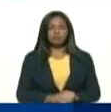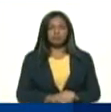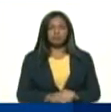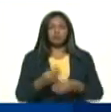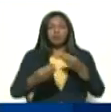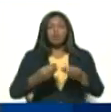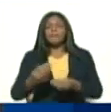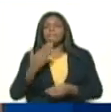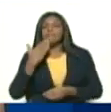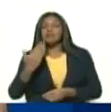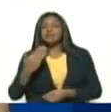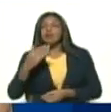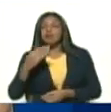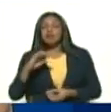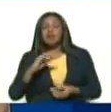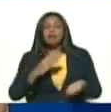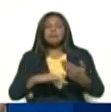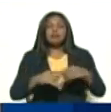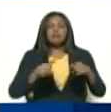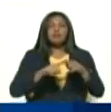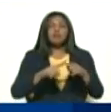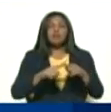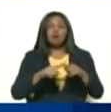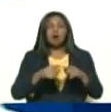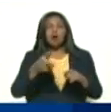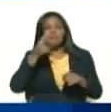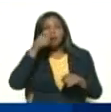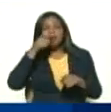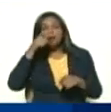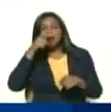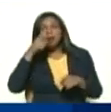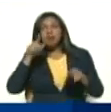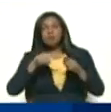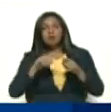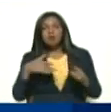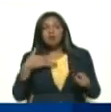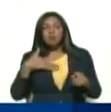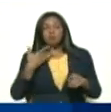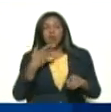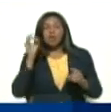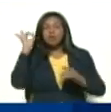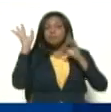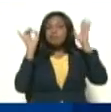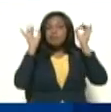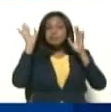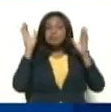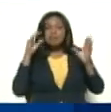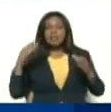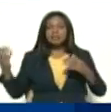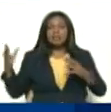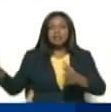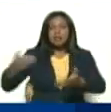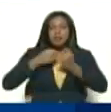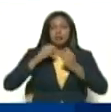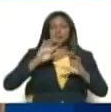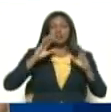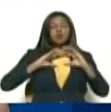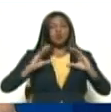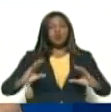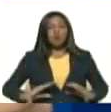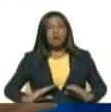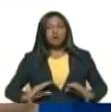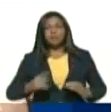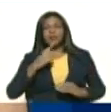pidieron que fueran a custodiar porque los discípulos podían inventar una de llevarse el cadáver para después decir que sí